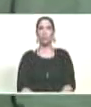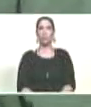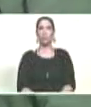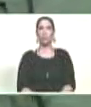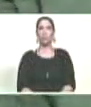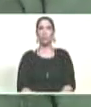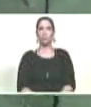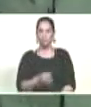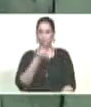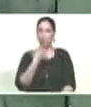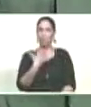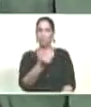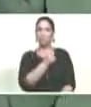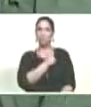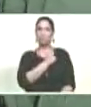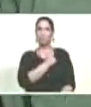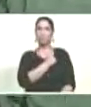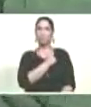Miren, camarada,